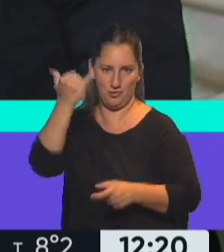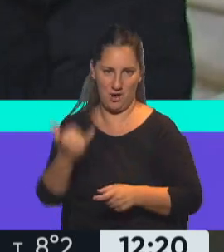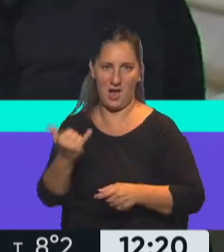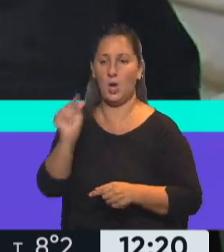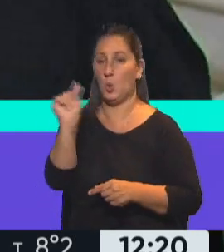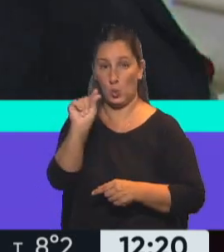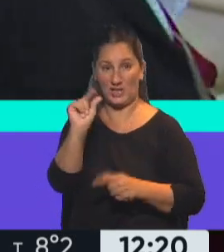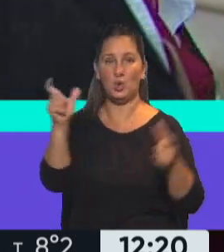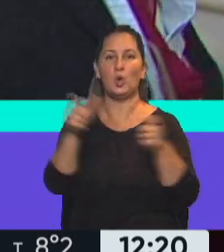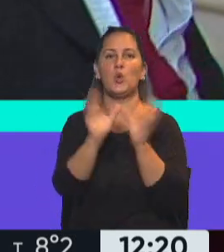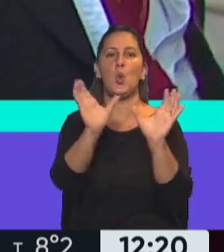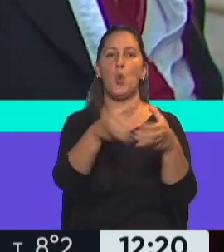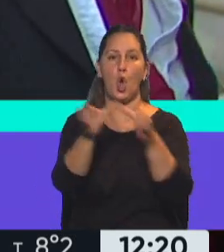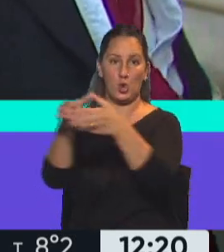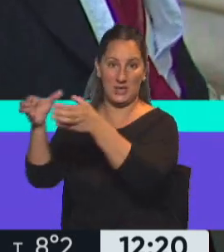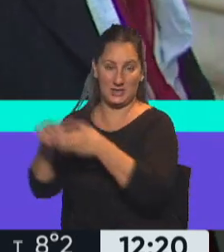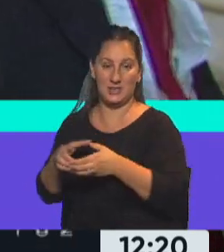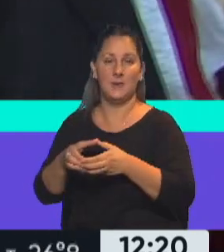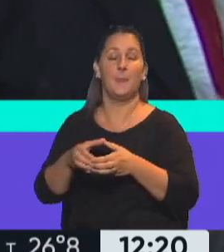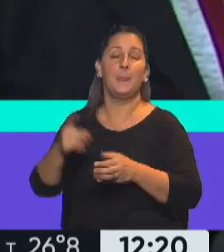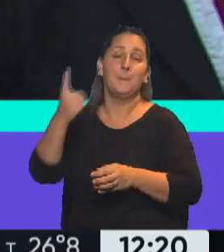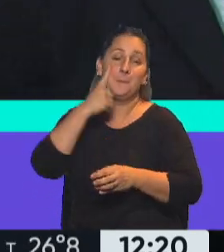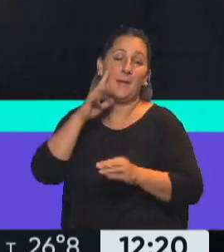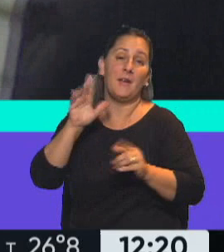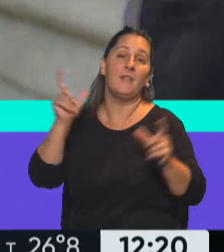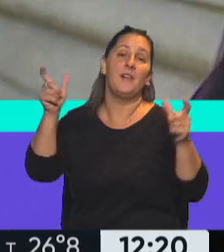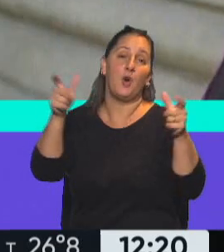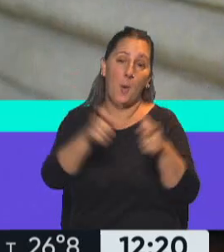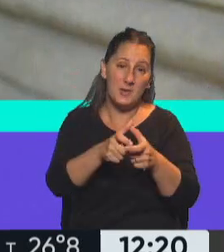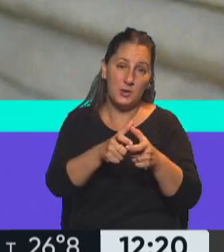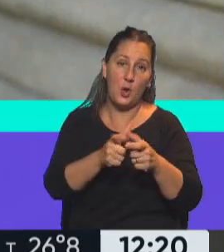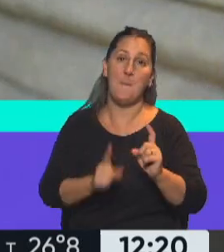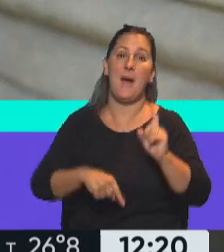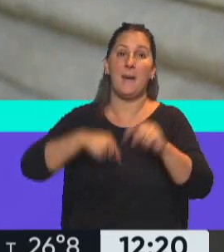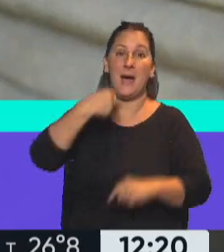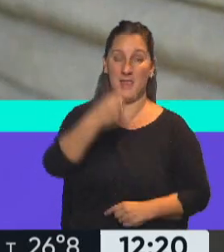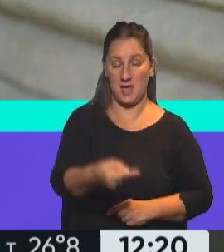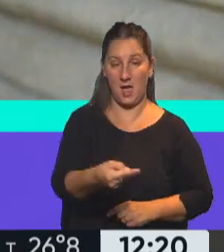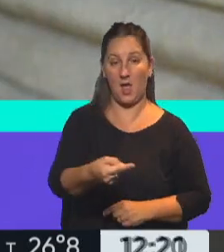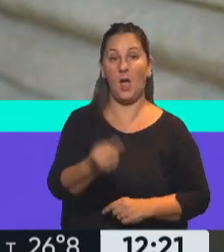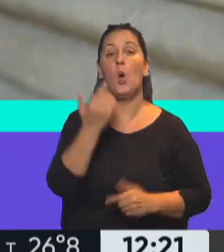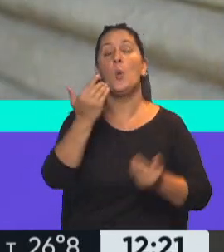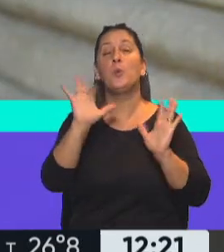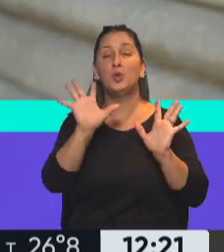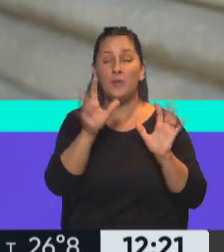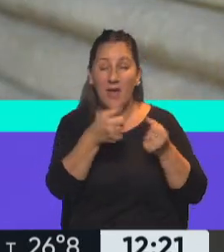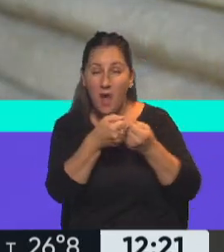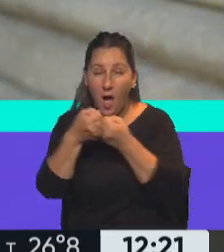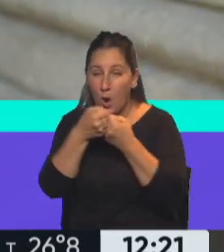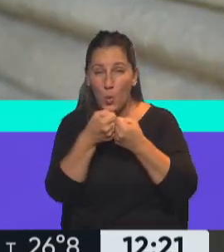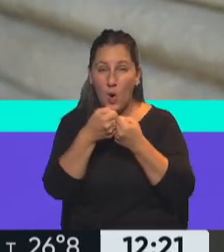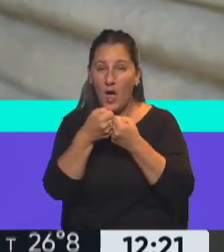del bloque, y posteriormente lo que se espera, una nueva reunión de comisión para el día de mañana y la posibilidad de acuerdos